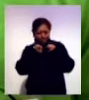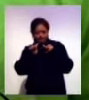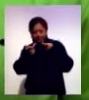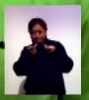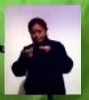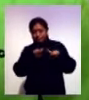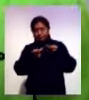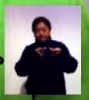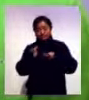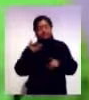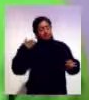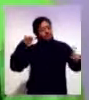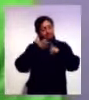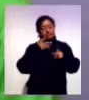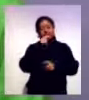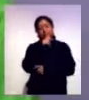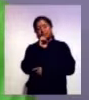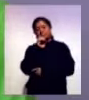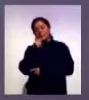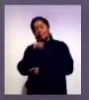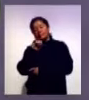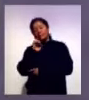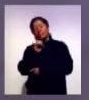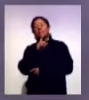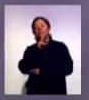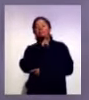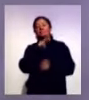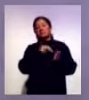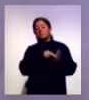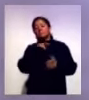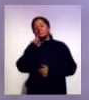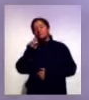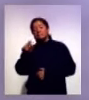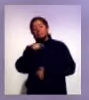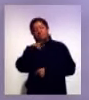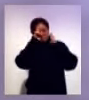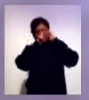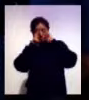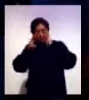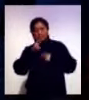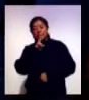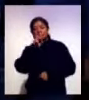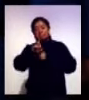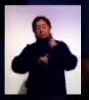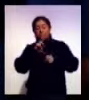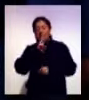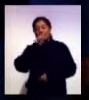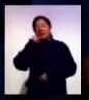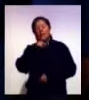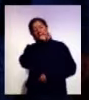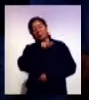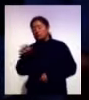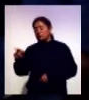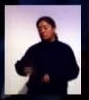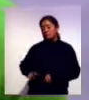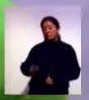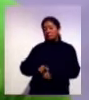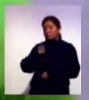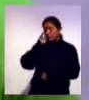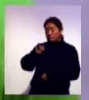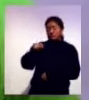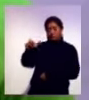Juegos Olímpicos de Tokio 2020, quien fue reconocido como el mejor deportista del año por el mandatario estatal Marco